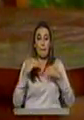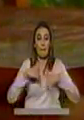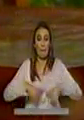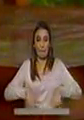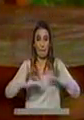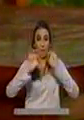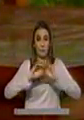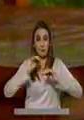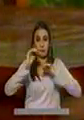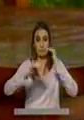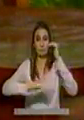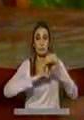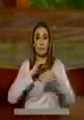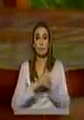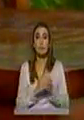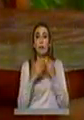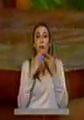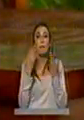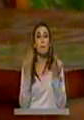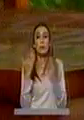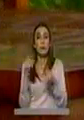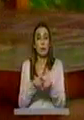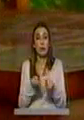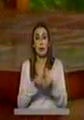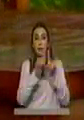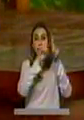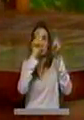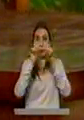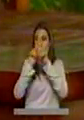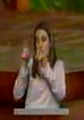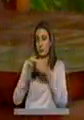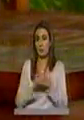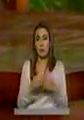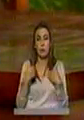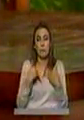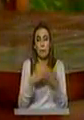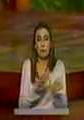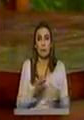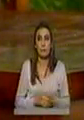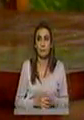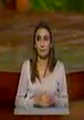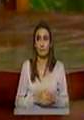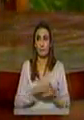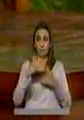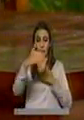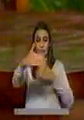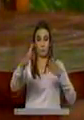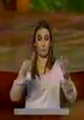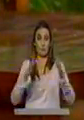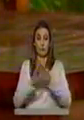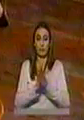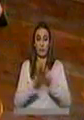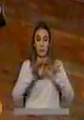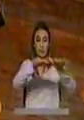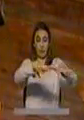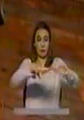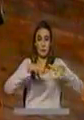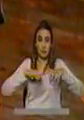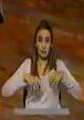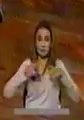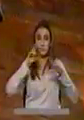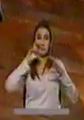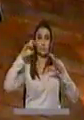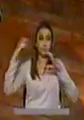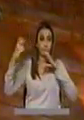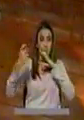que están jubiladas lo quieren hacer. Se lo digo porque me han ido a preguntar. Claro. Yo tengo, por ejemplo, una hacienda turística, agroturística, en donde quisiera